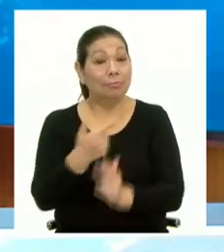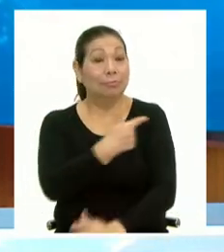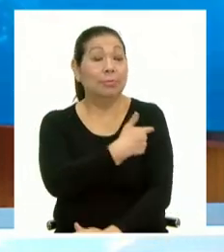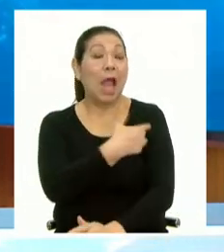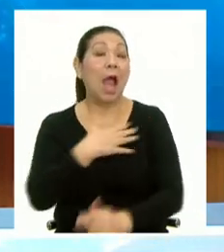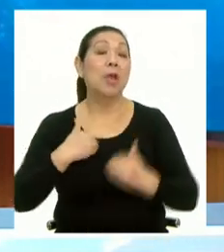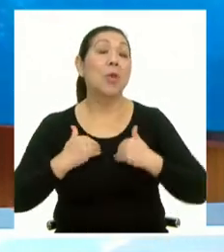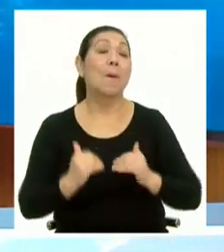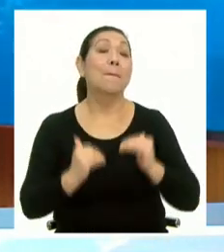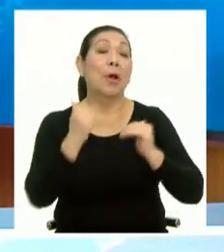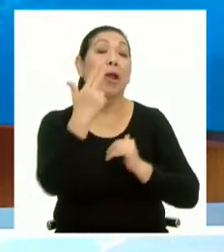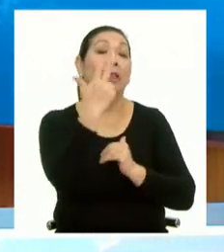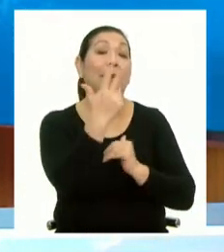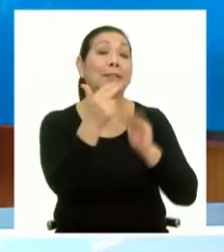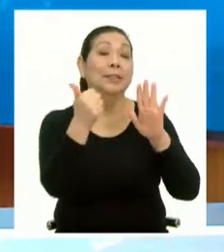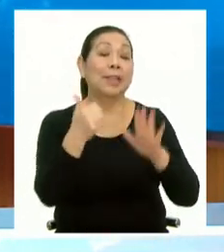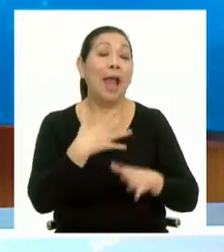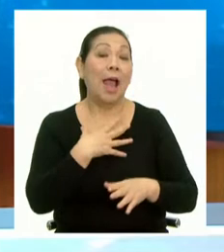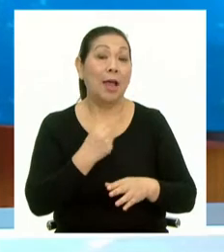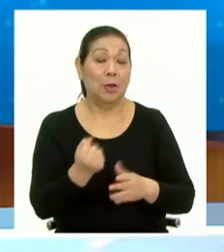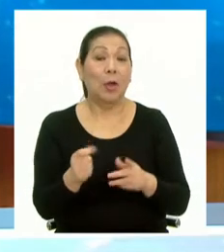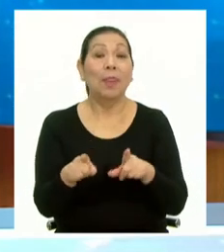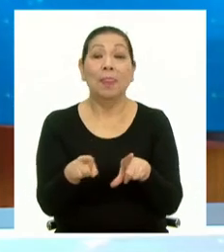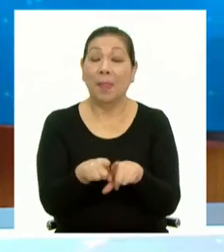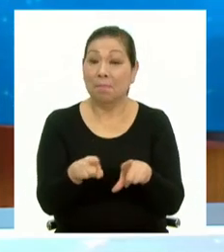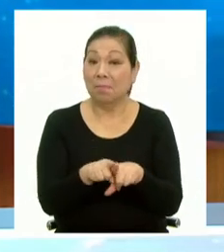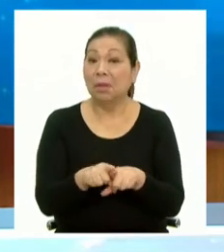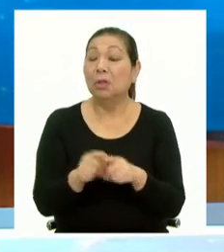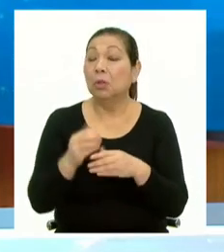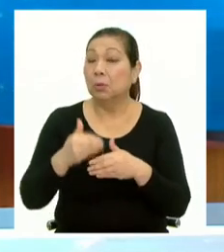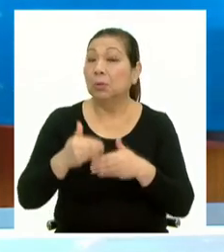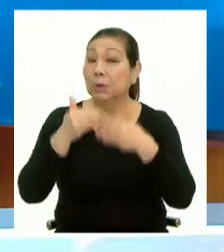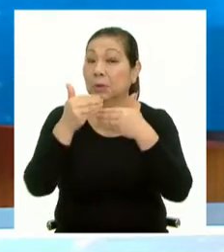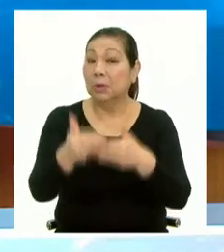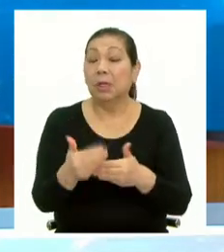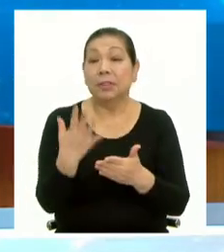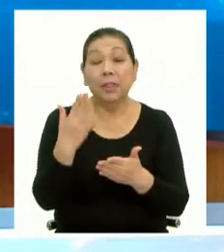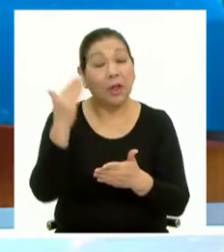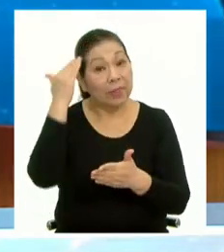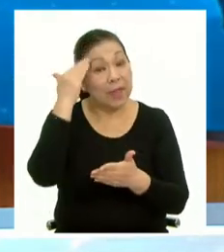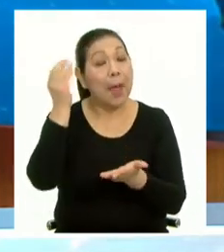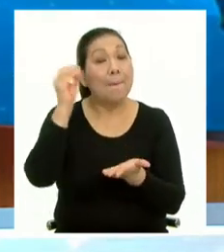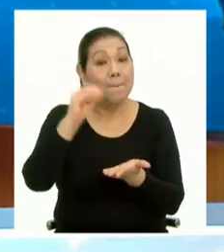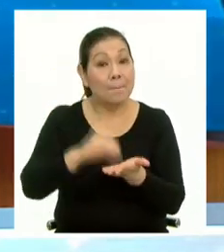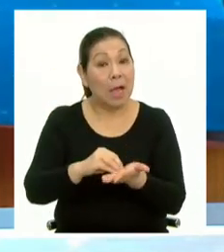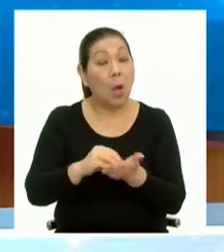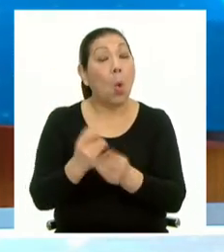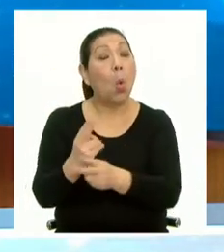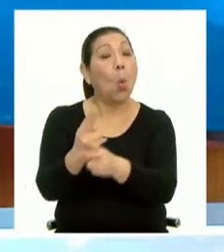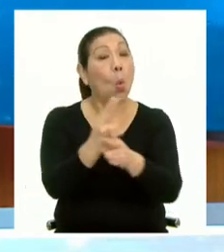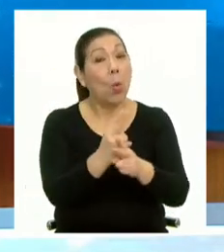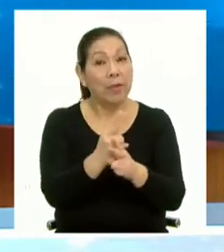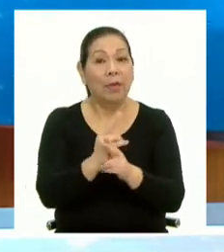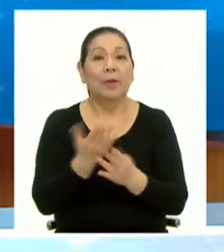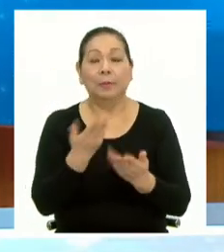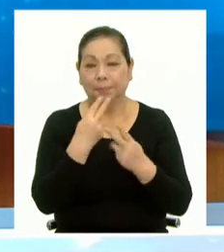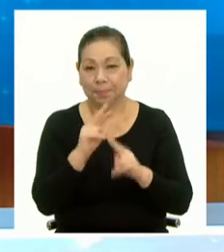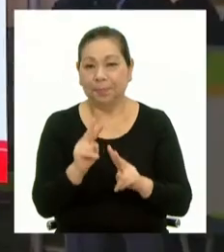para mayores de 36 años. También se precisó que se ha prolongado por 5 días más las medidas sanitarias vigentes.